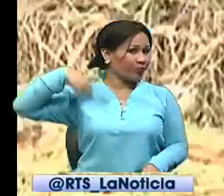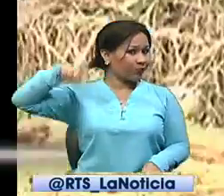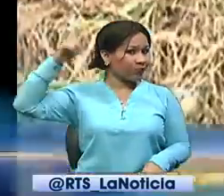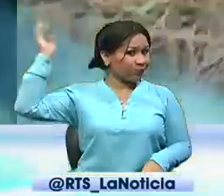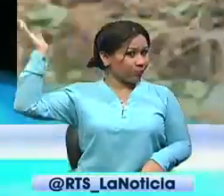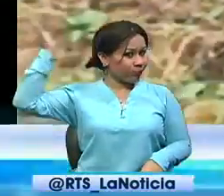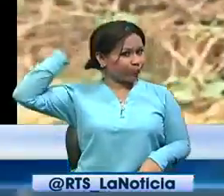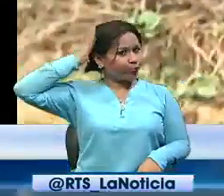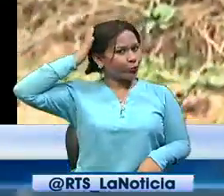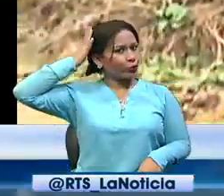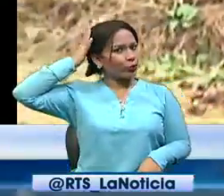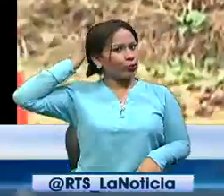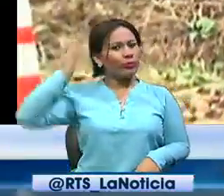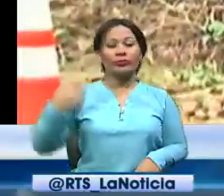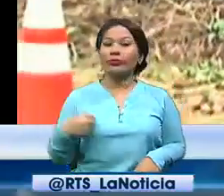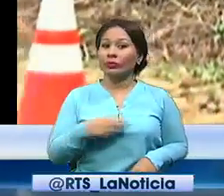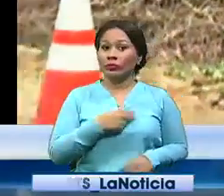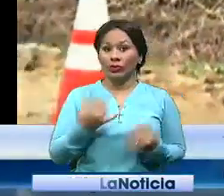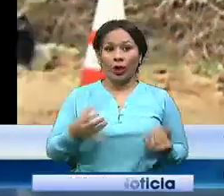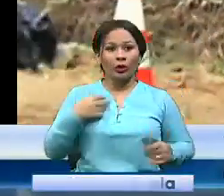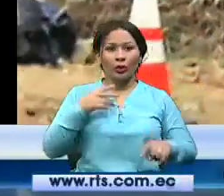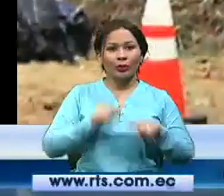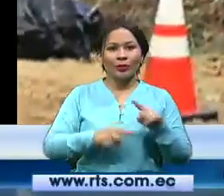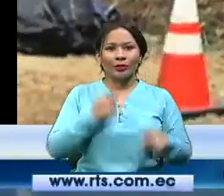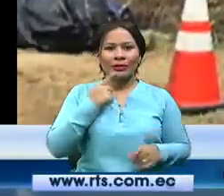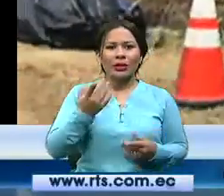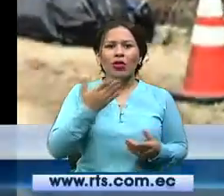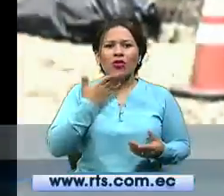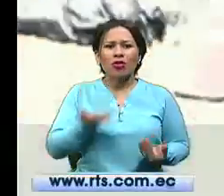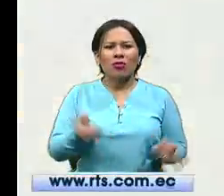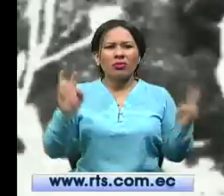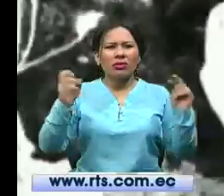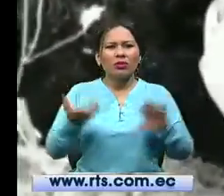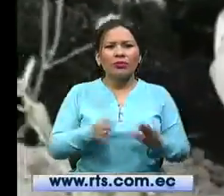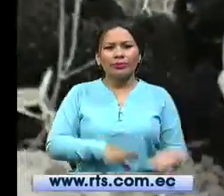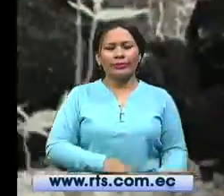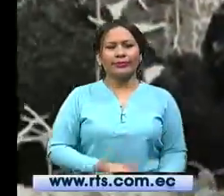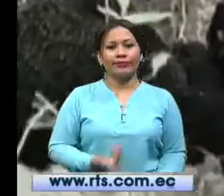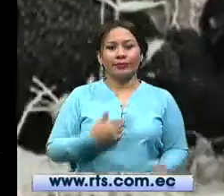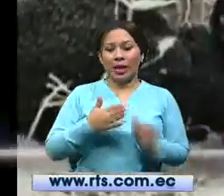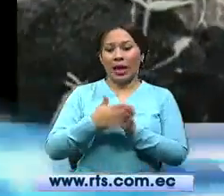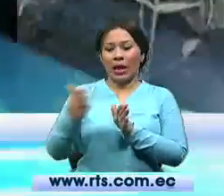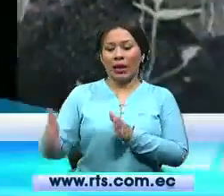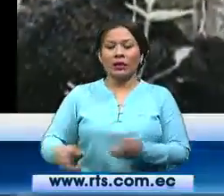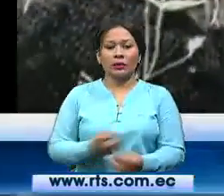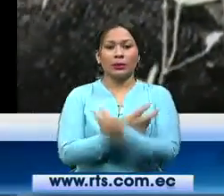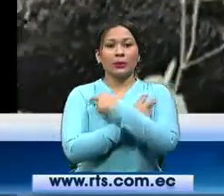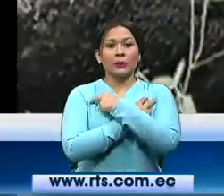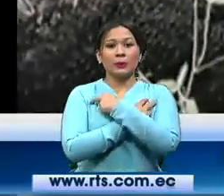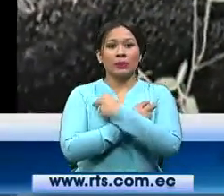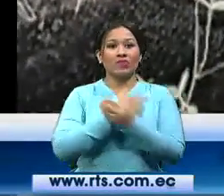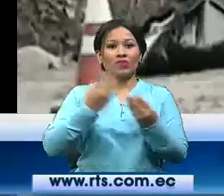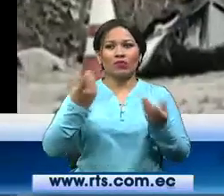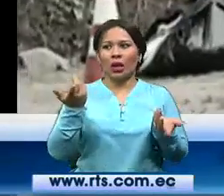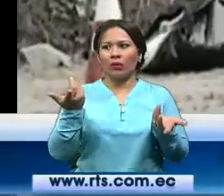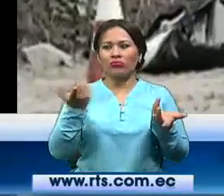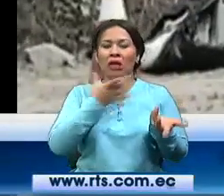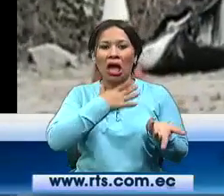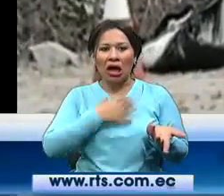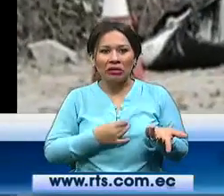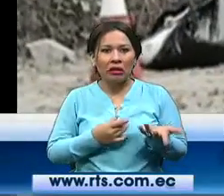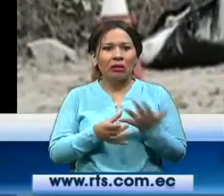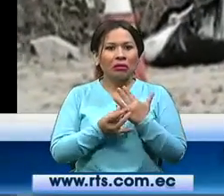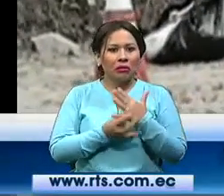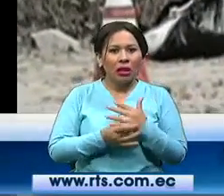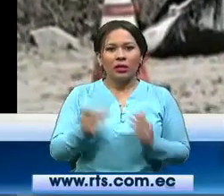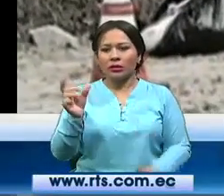¿no? O sea, no podemos por ahora establecer bien cuáles fueron las causas de la muerte. Junto al cadáver no se encontró pertenencias de valor ni un